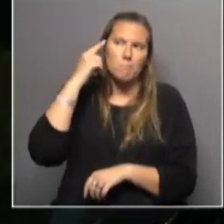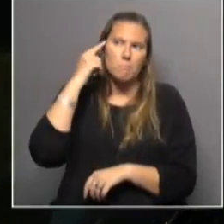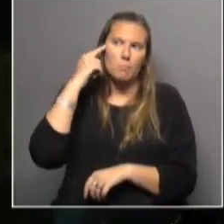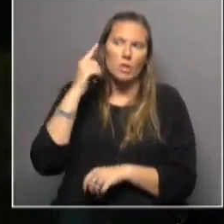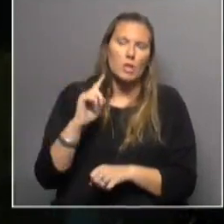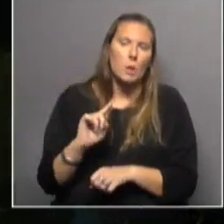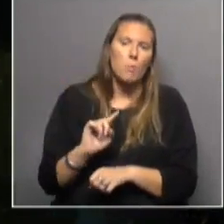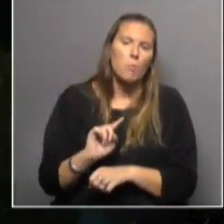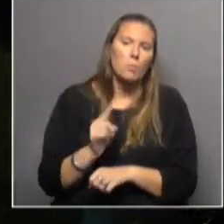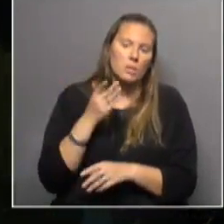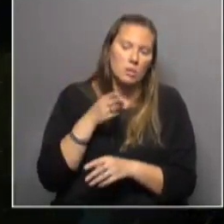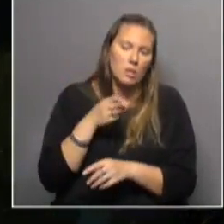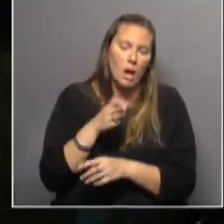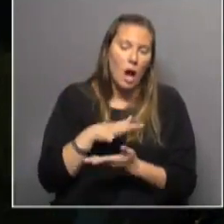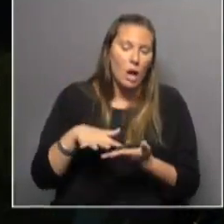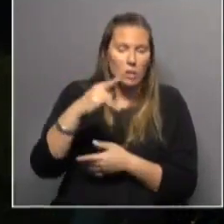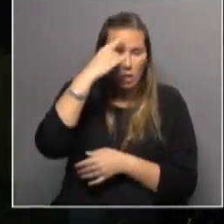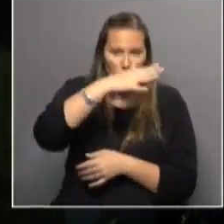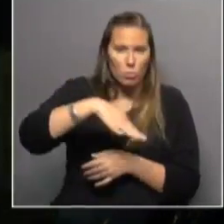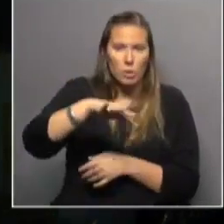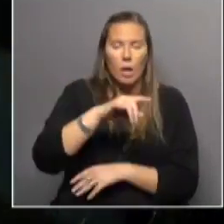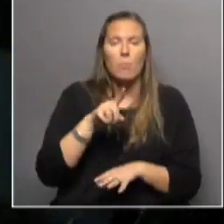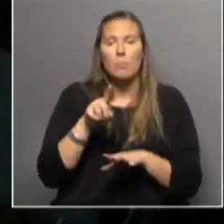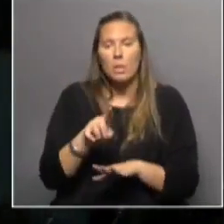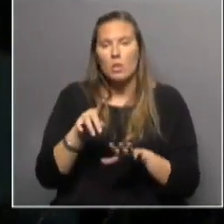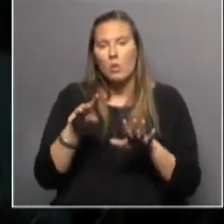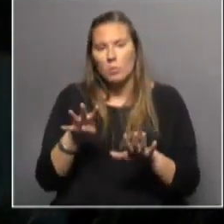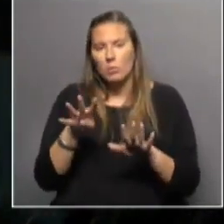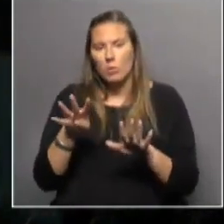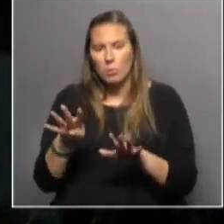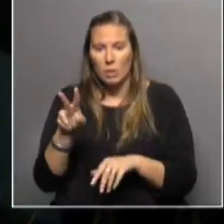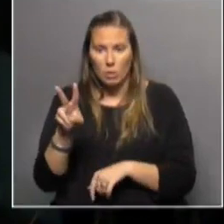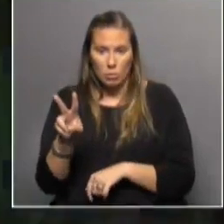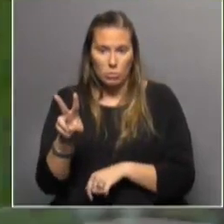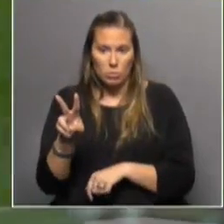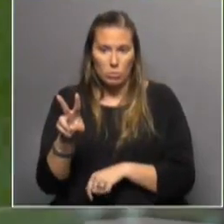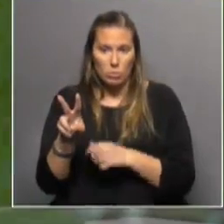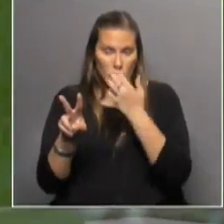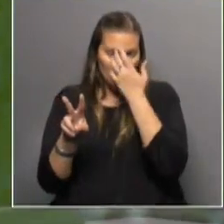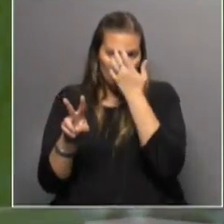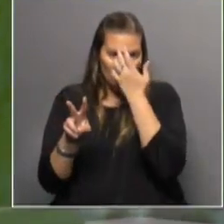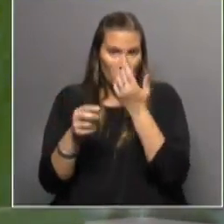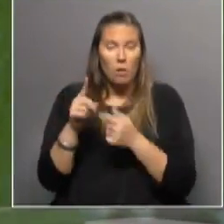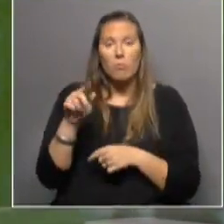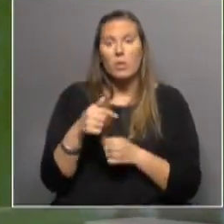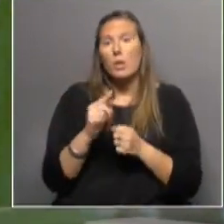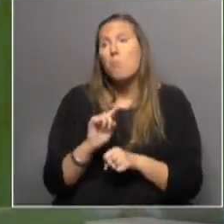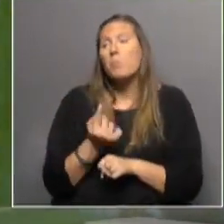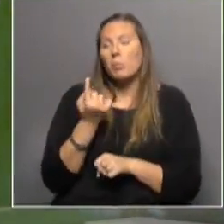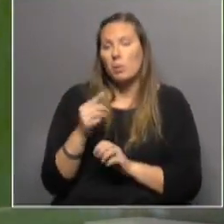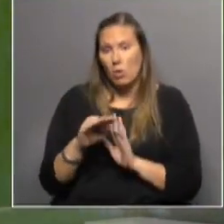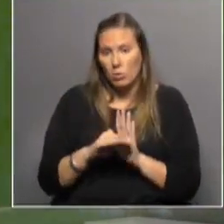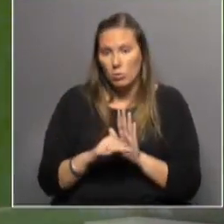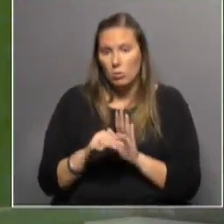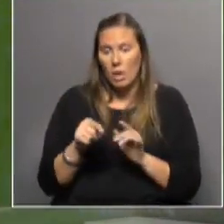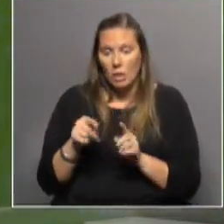que los primeros lineamientos para el área rural son del año 1992 que se largan los primeros y ahí ya hay un